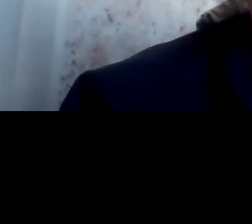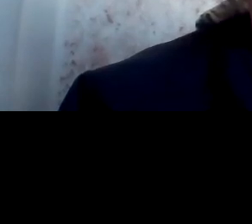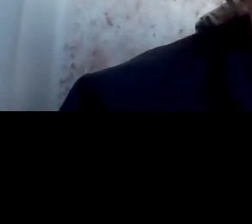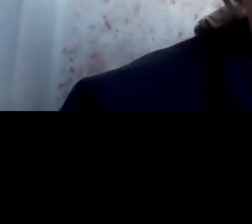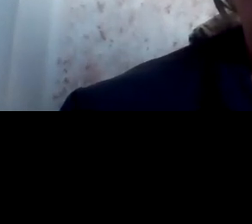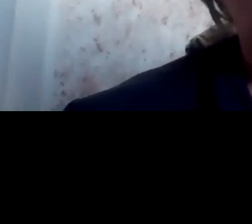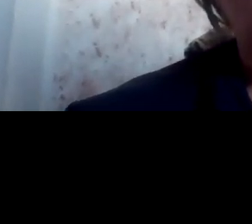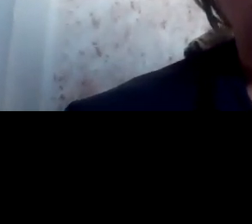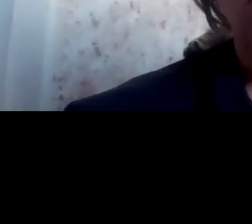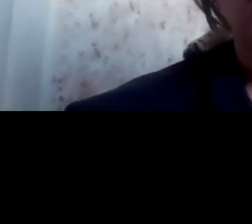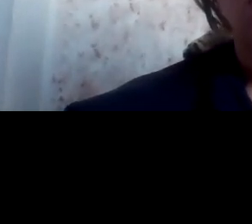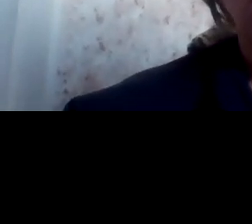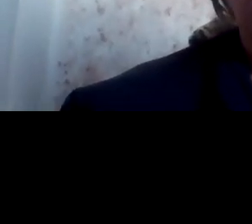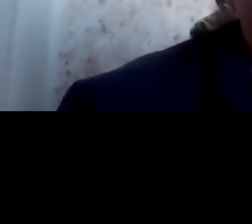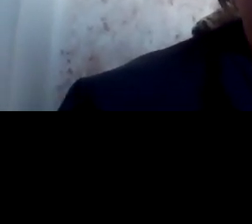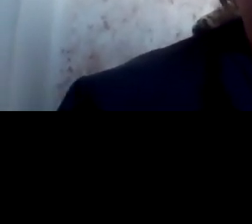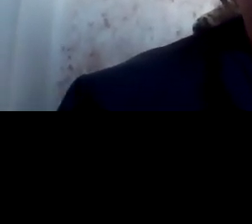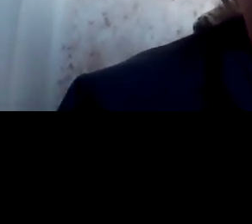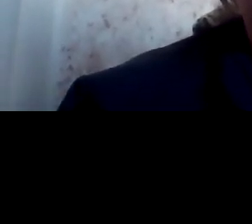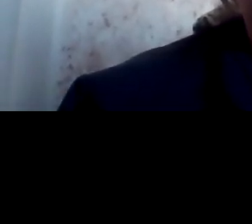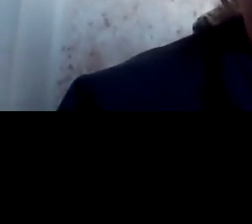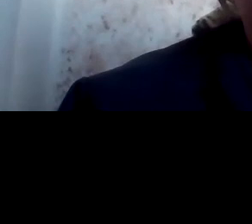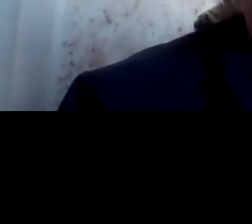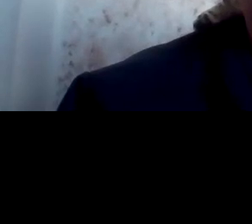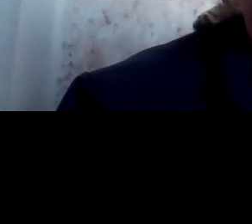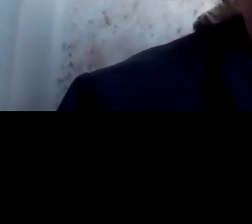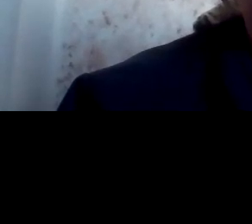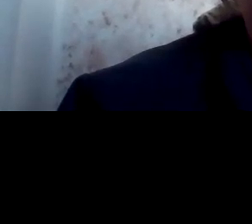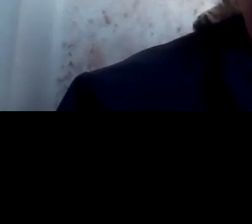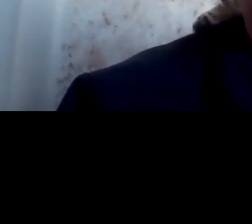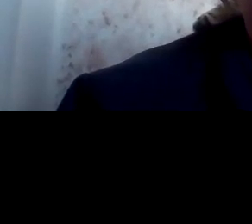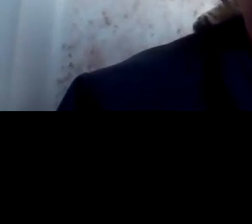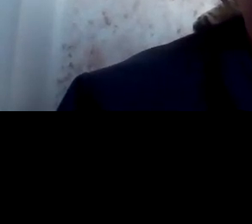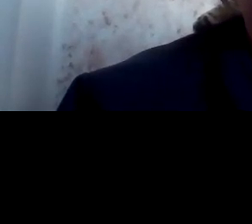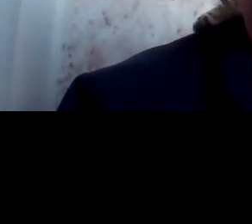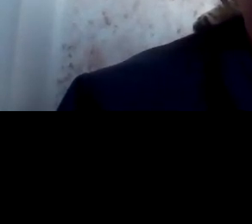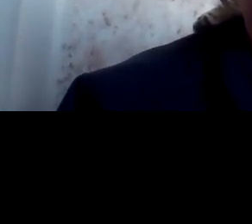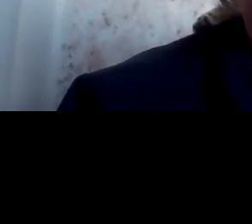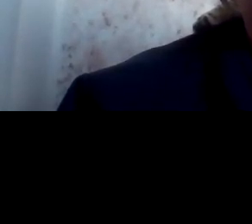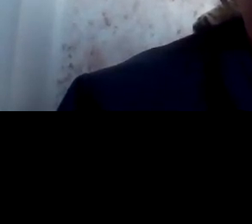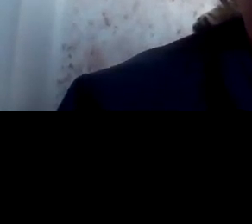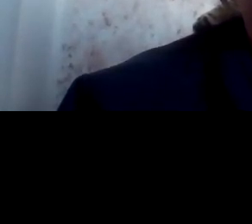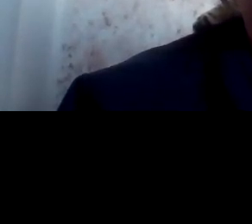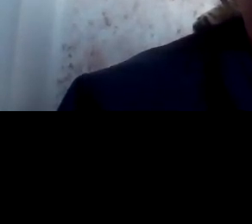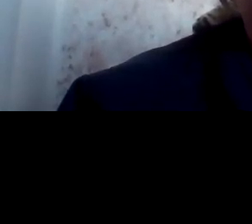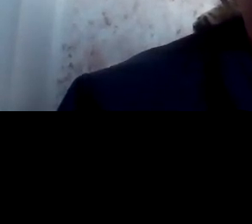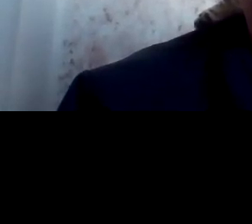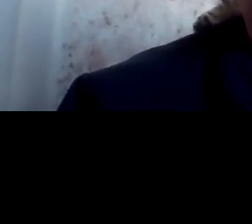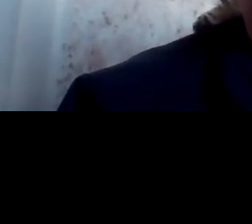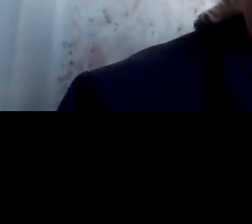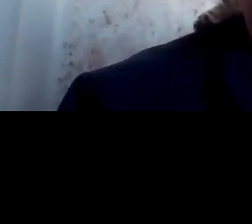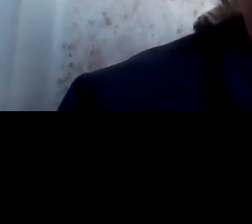buen examen semiológico, sobre todo en movimientos oculares y sobre todo tener un alto índice